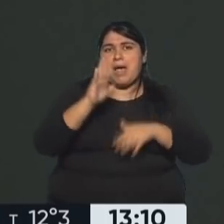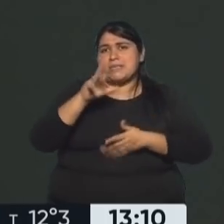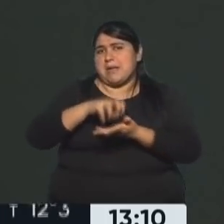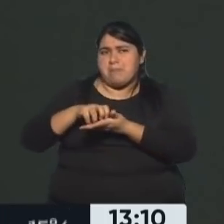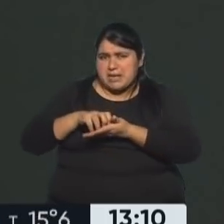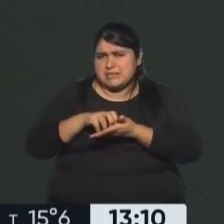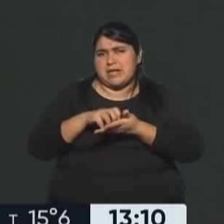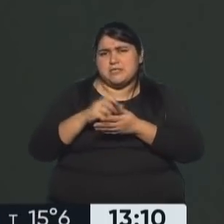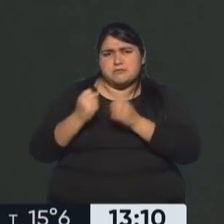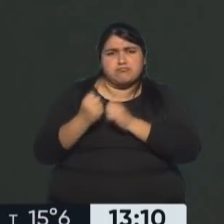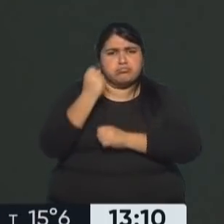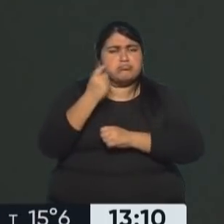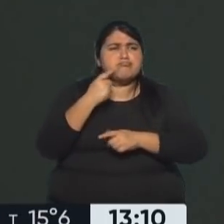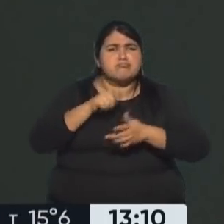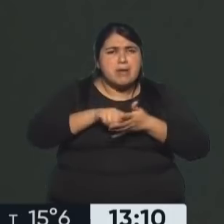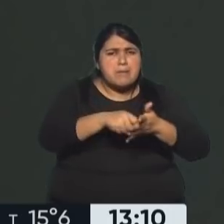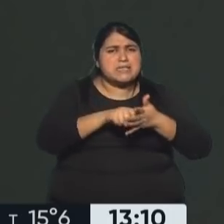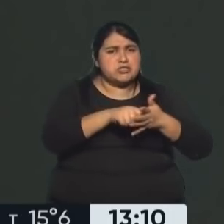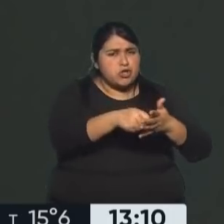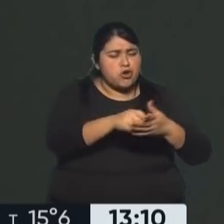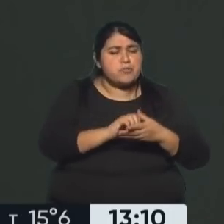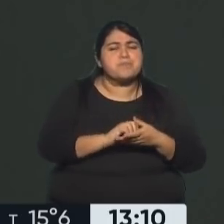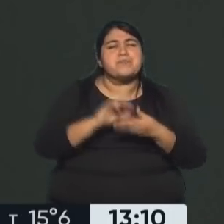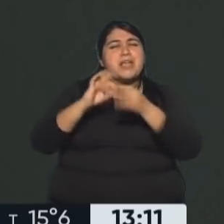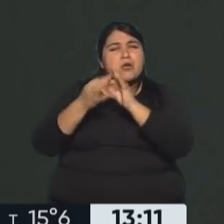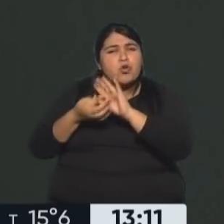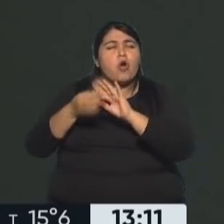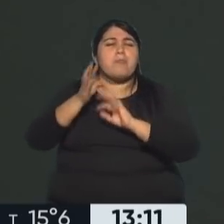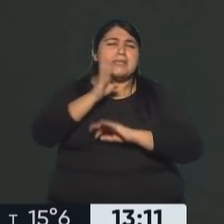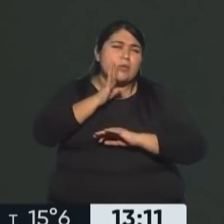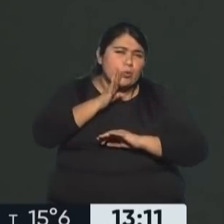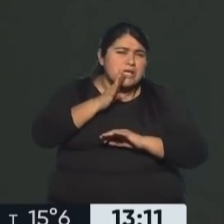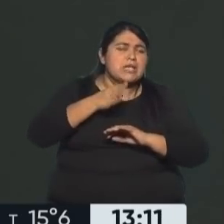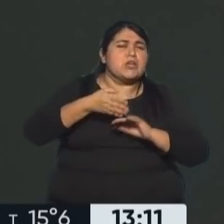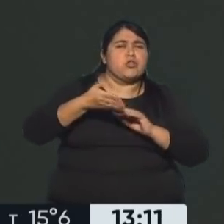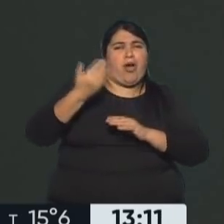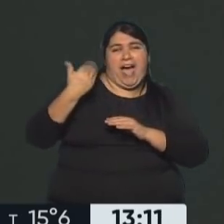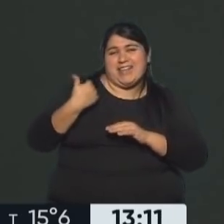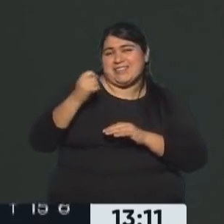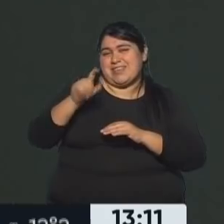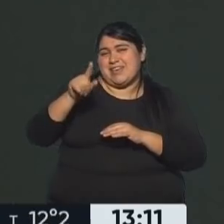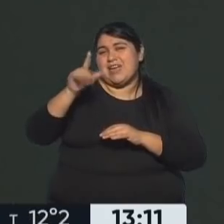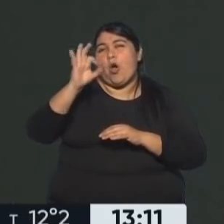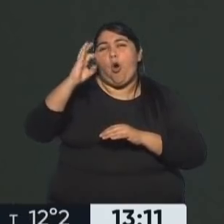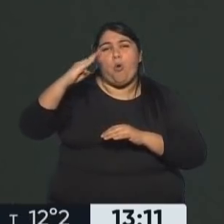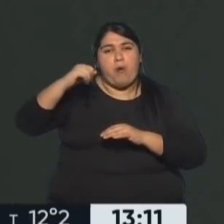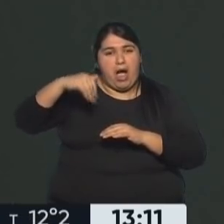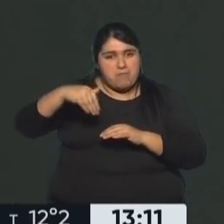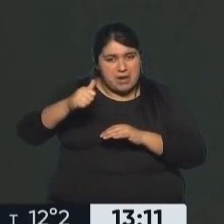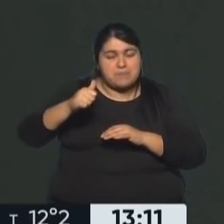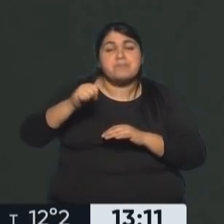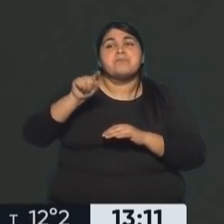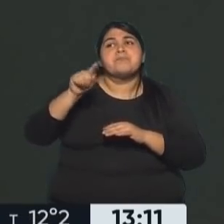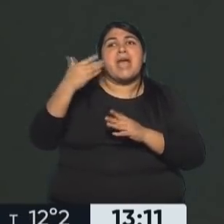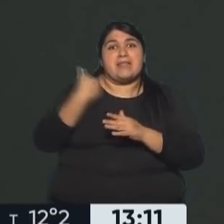grandes potencias también internacionales. Me refiero también a Europa, a Estados Unidos en su momento durante la presidencia de Obama, no con Trump, pero